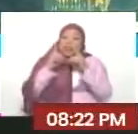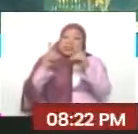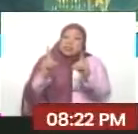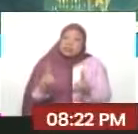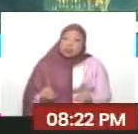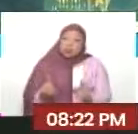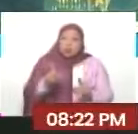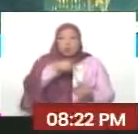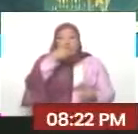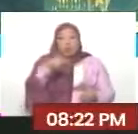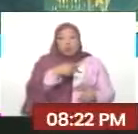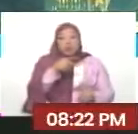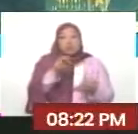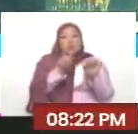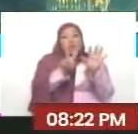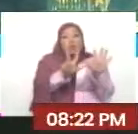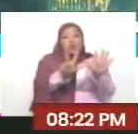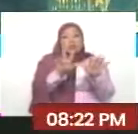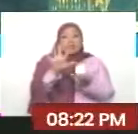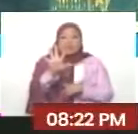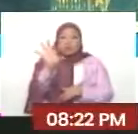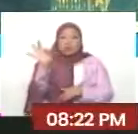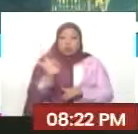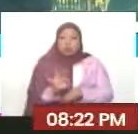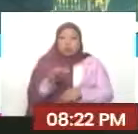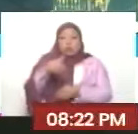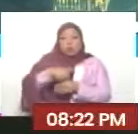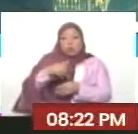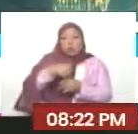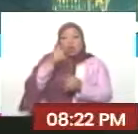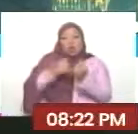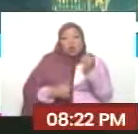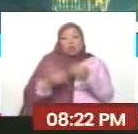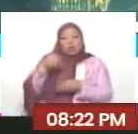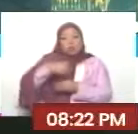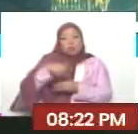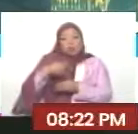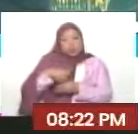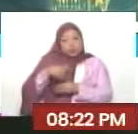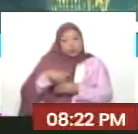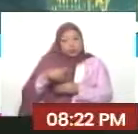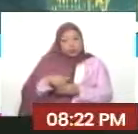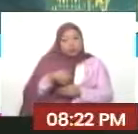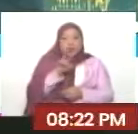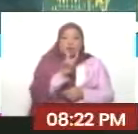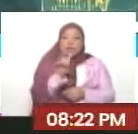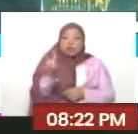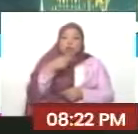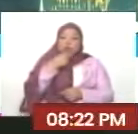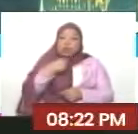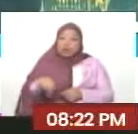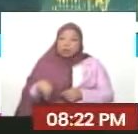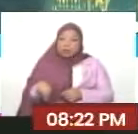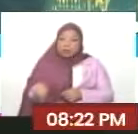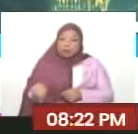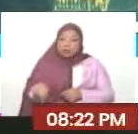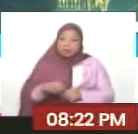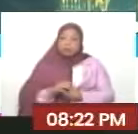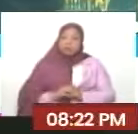nivel político, el 85% de los votos de las últimas elecciones, las megaelecciones del 21 de noviembre. Correcto,